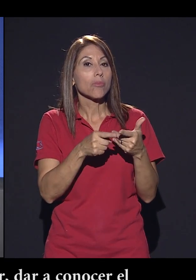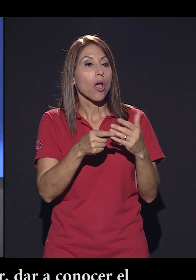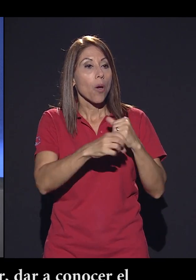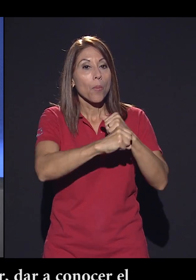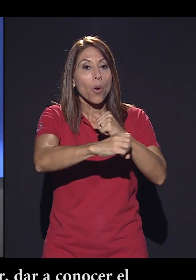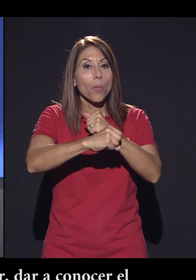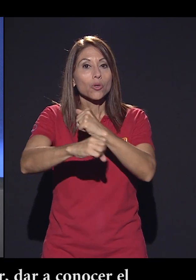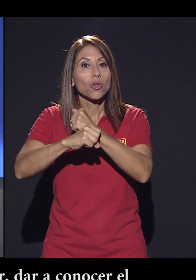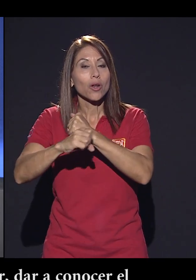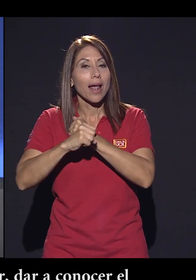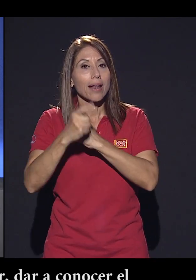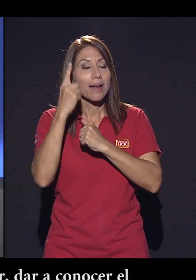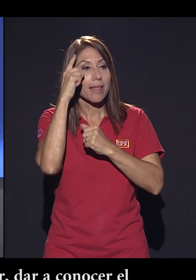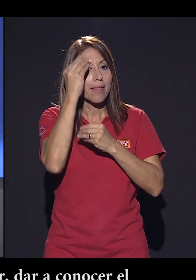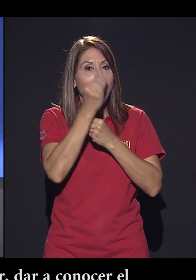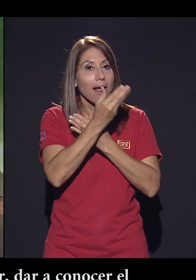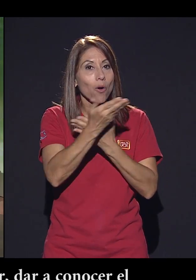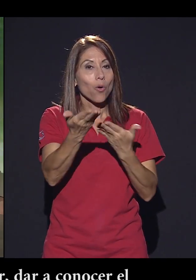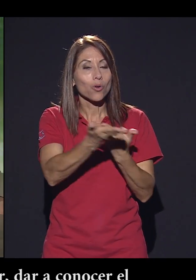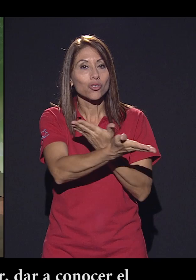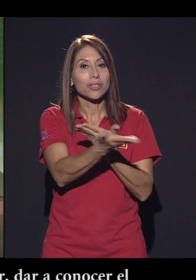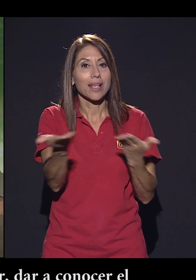promocionar, dar a conocer